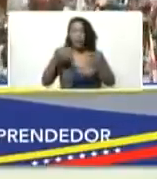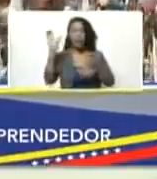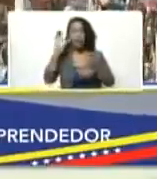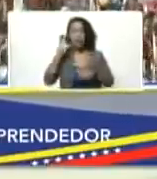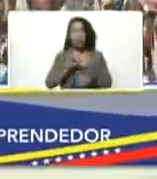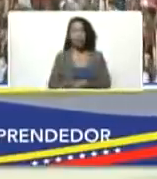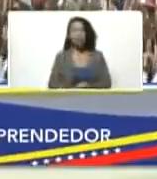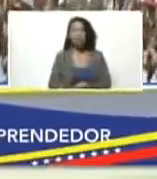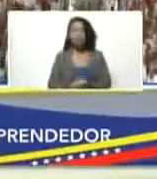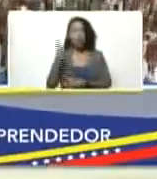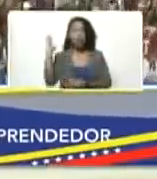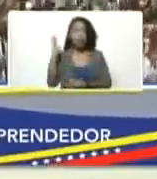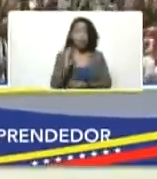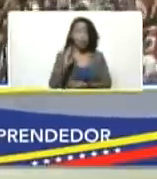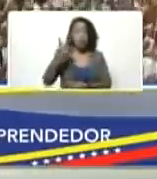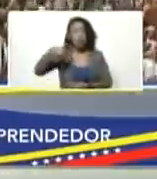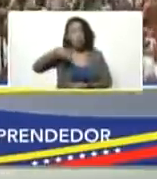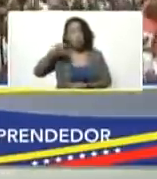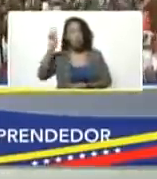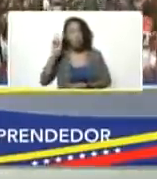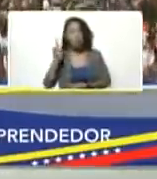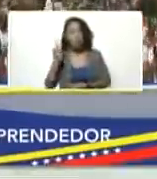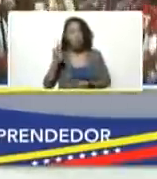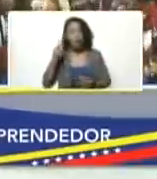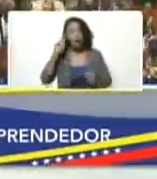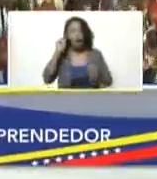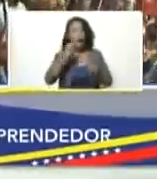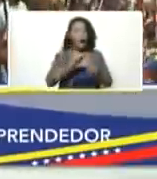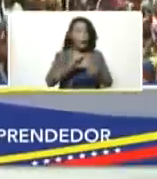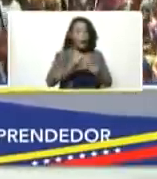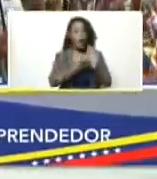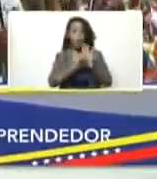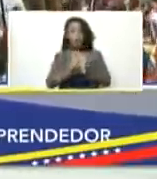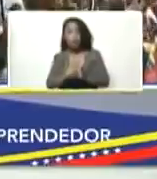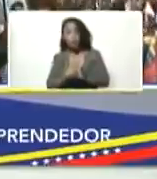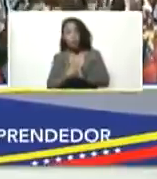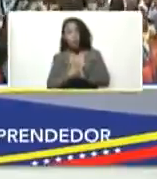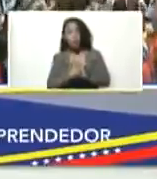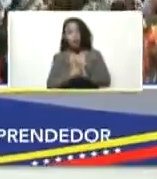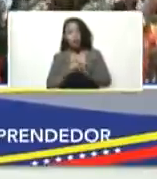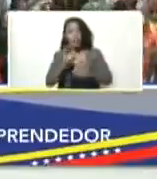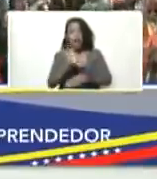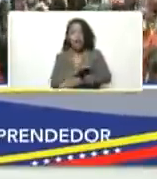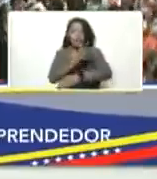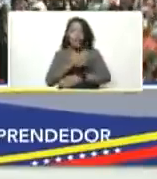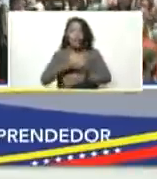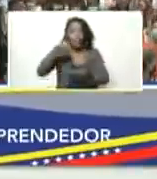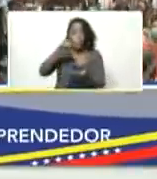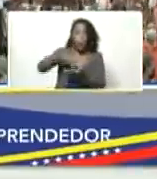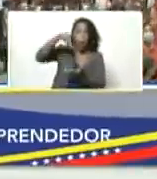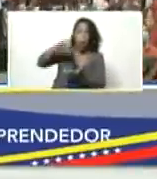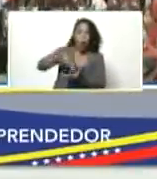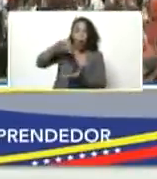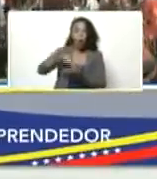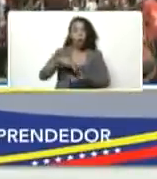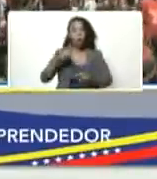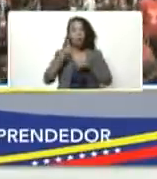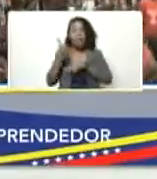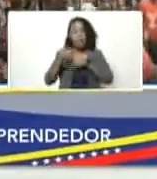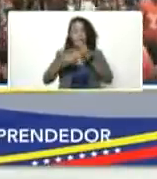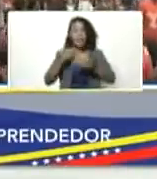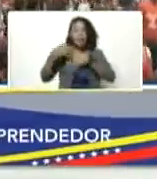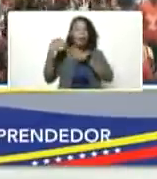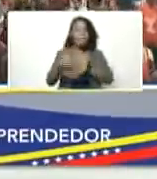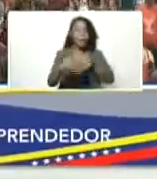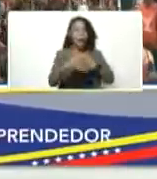Caracas, los que venían desde Plaza Venezuela hacia los próceres y cantando, brincando. Bueno, fue una